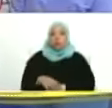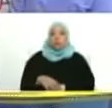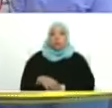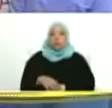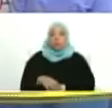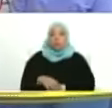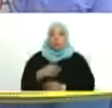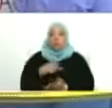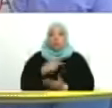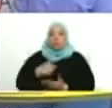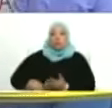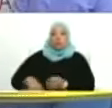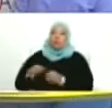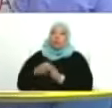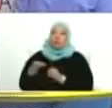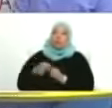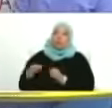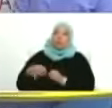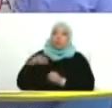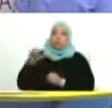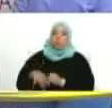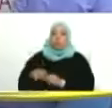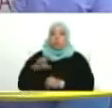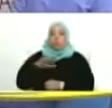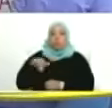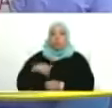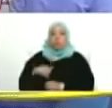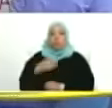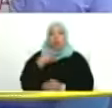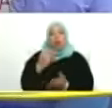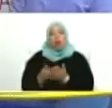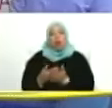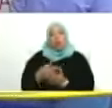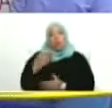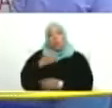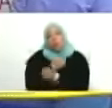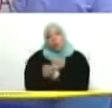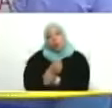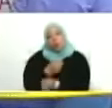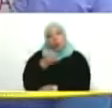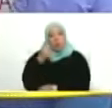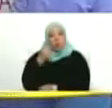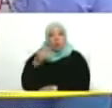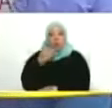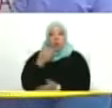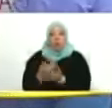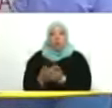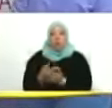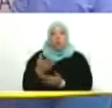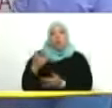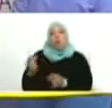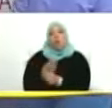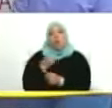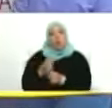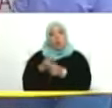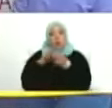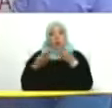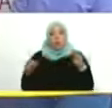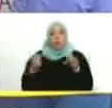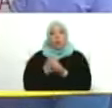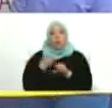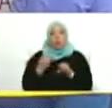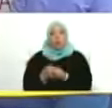que representa este municipio y este sector para usted. Gracias por tanto amor, gracias por tanto compromiso, por